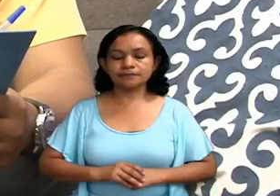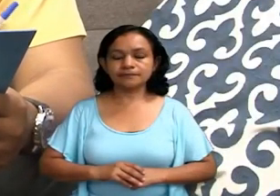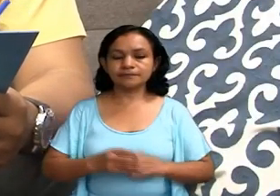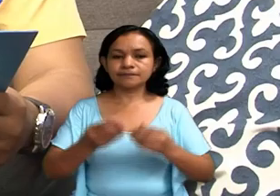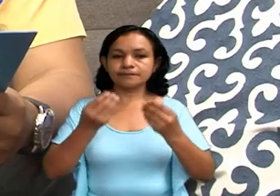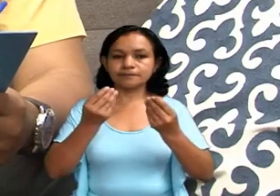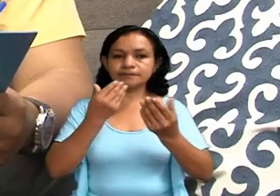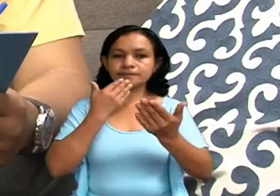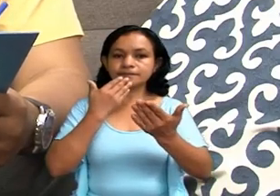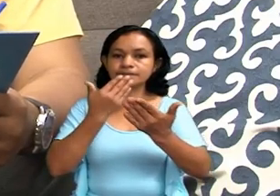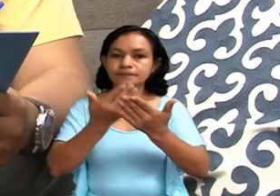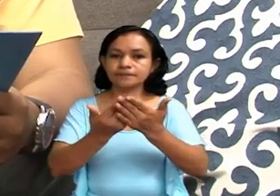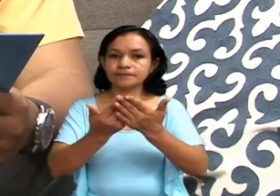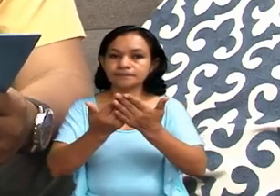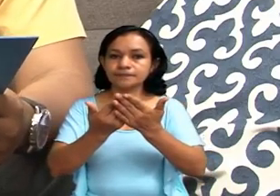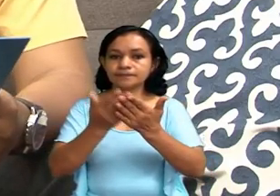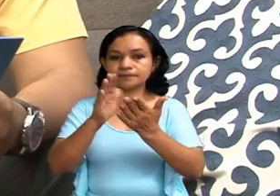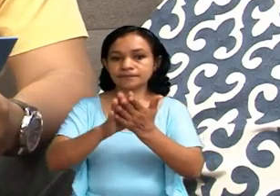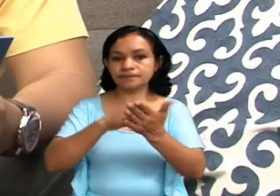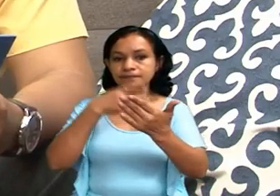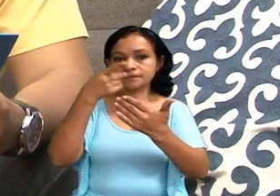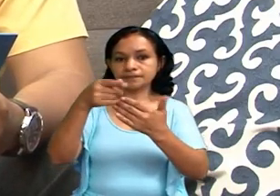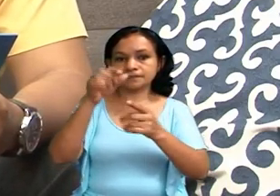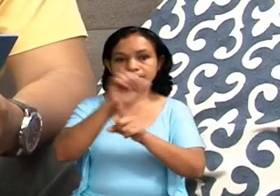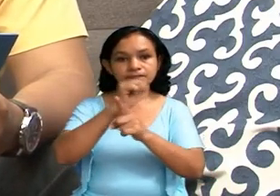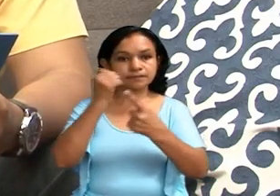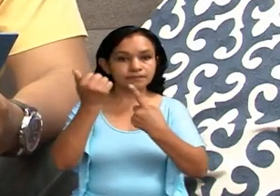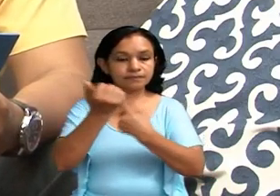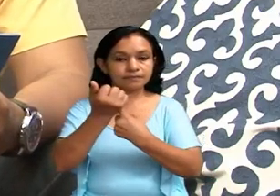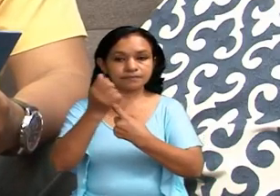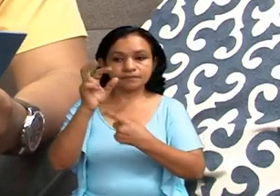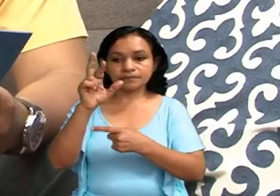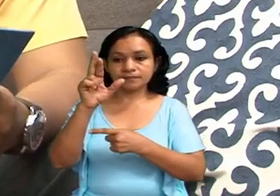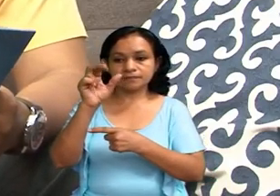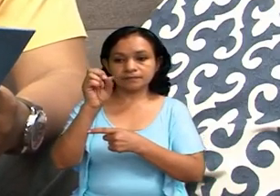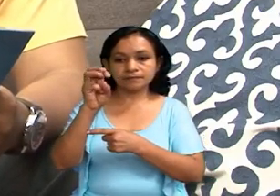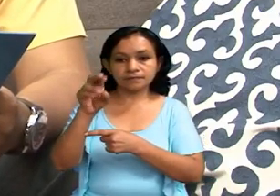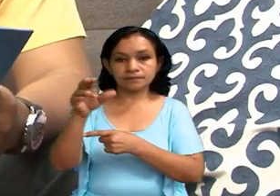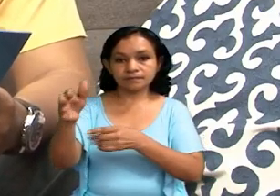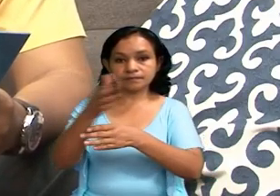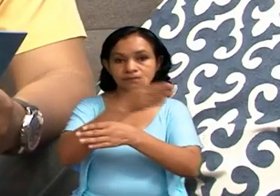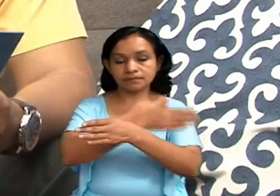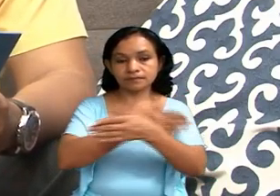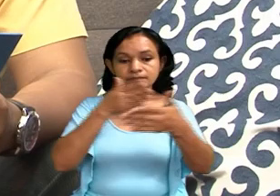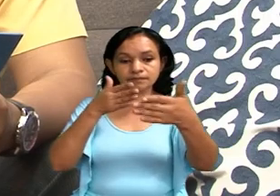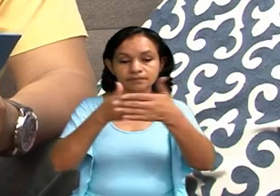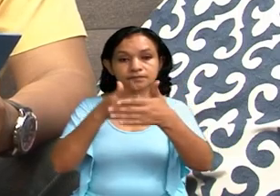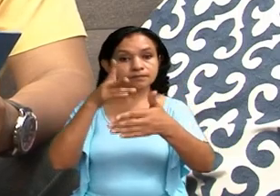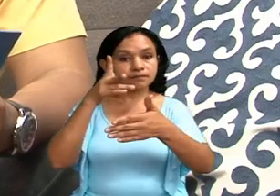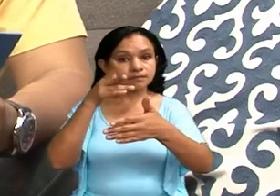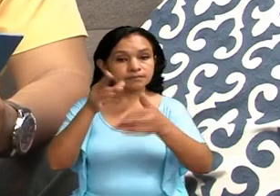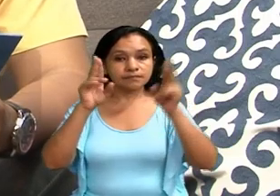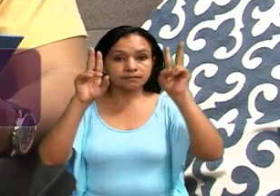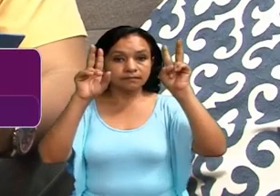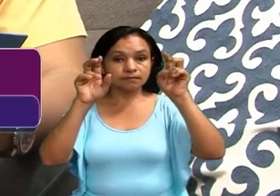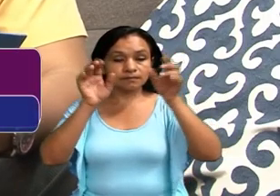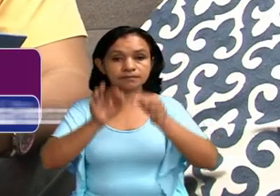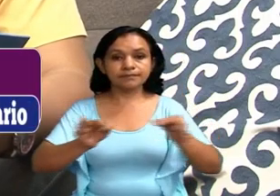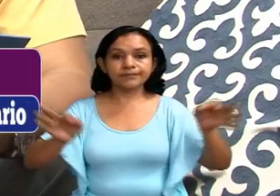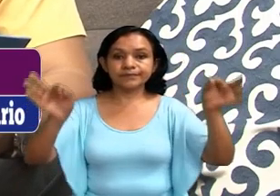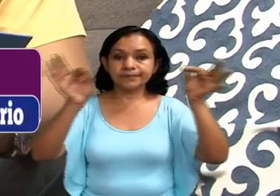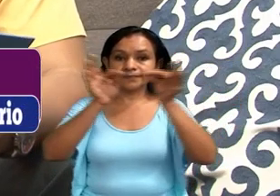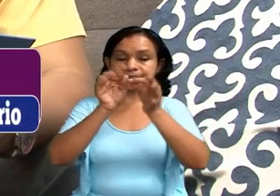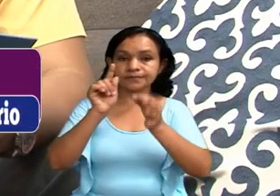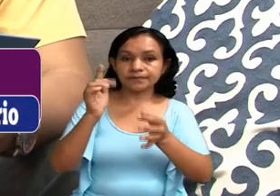Muchas gracias por continuar en sintonía de su programa desde el Parlamento. Compañero Ramón, pues antes de irnos a la pausa, un tema muy importante que quedaba allí, y era todo